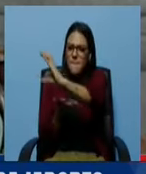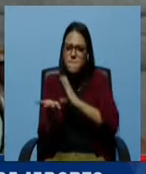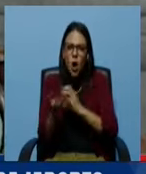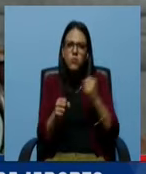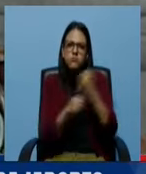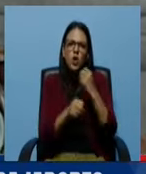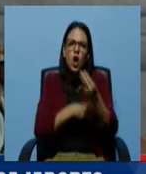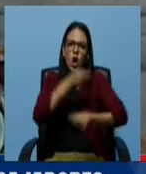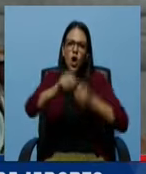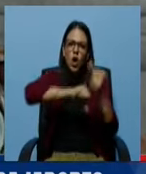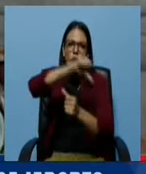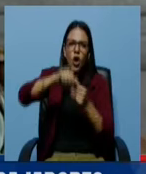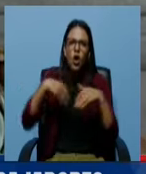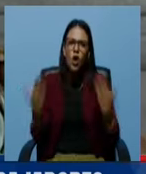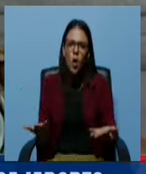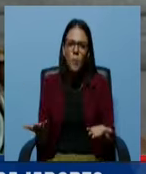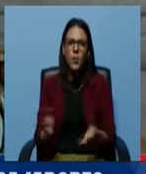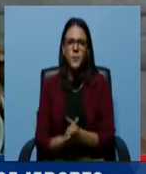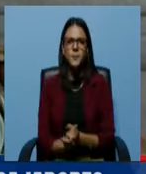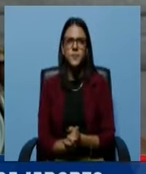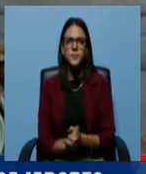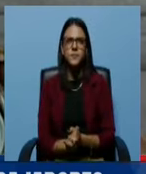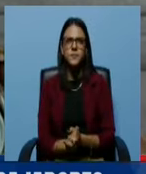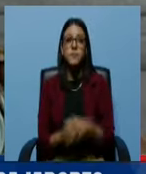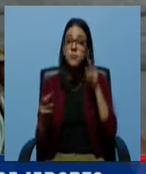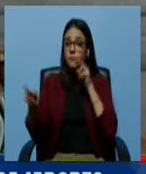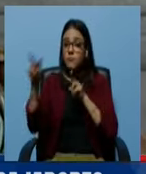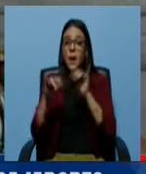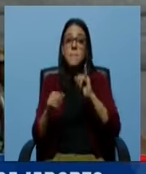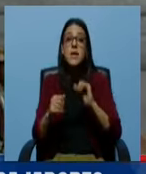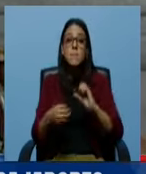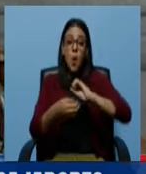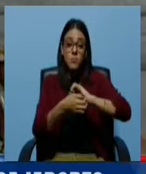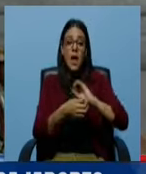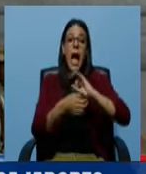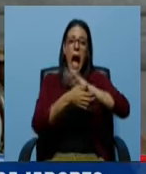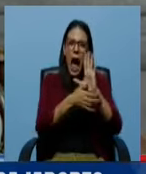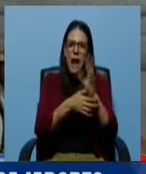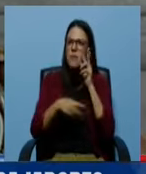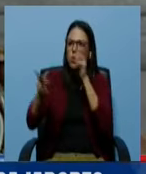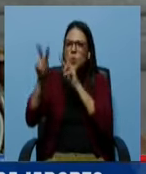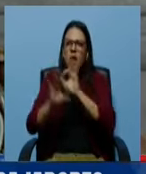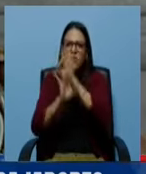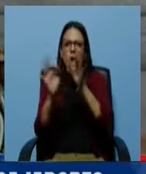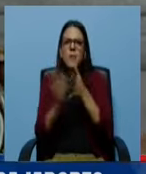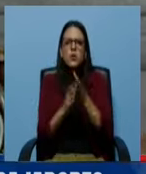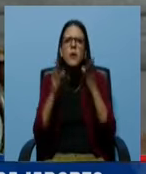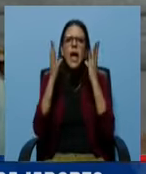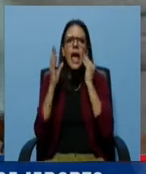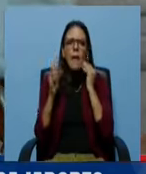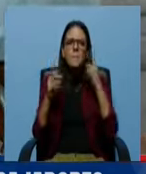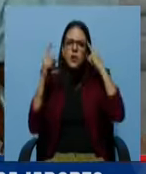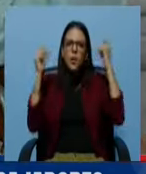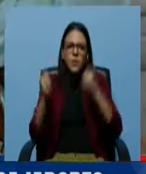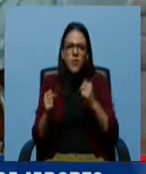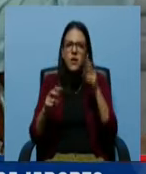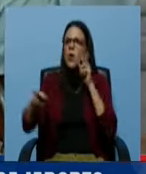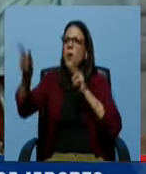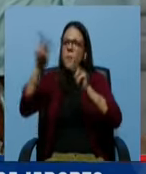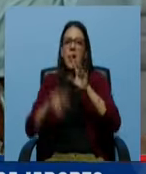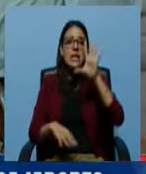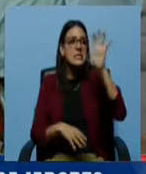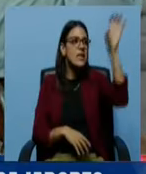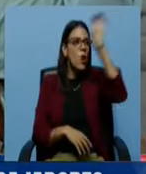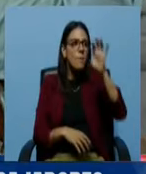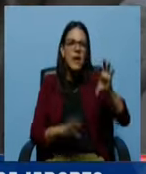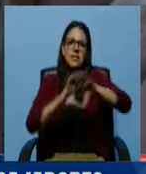Deberíamos hacer ese modelo. Ahí en el ALBA deberían hacer ese modelo con expertos y agarrar 5 países